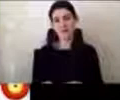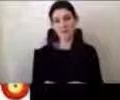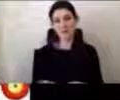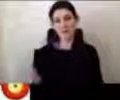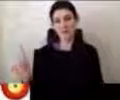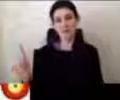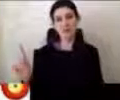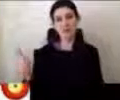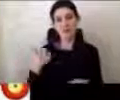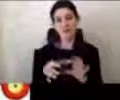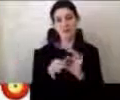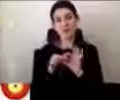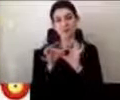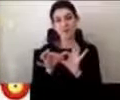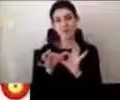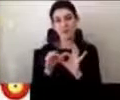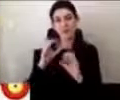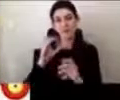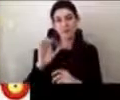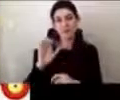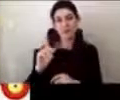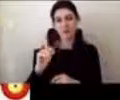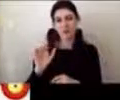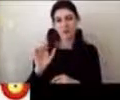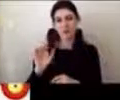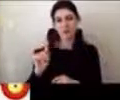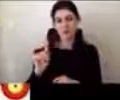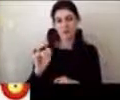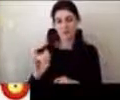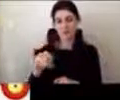Primeramente, darle las gracias a CEDETI por esta invitación.